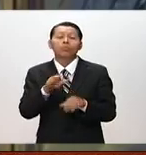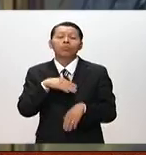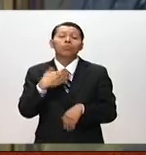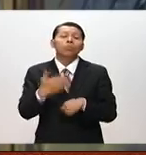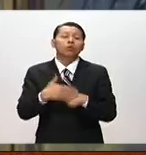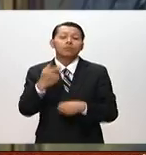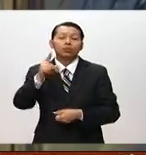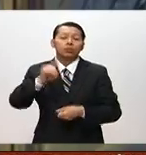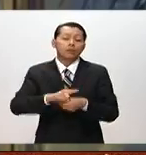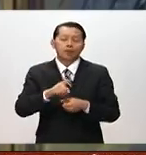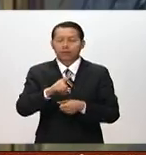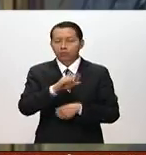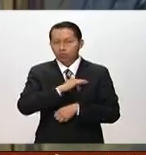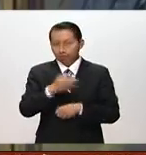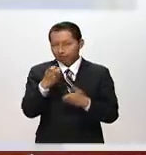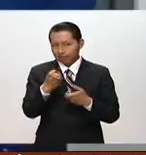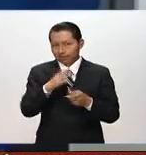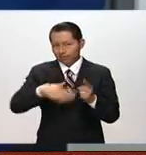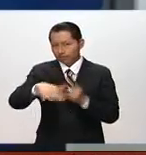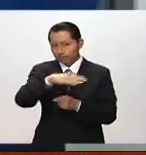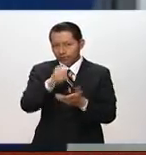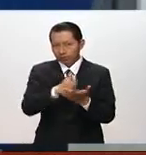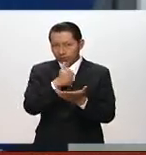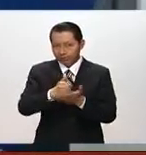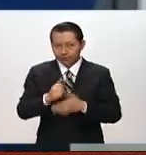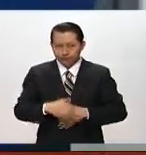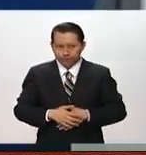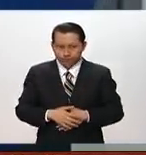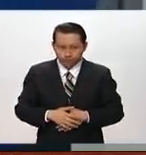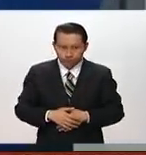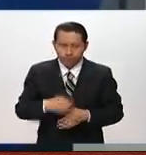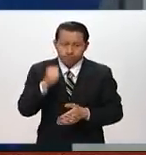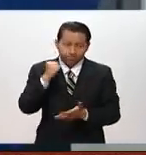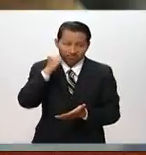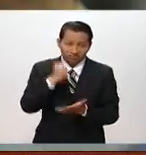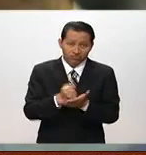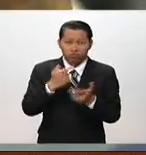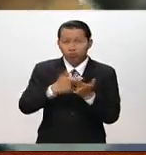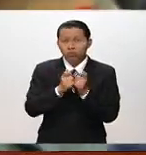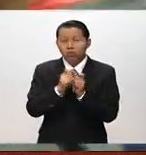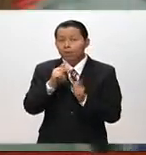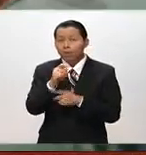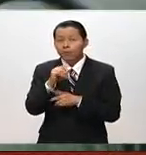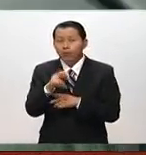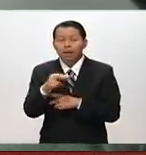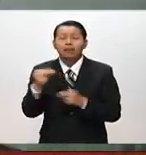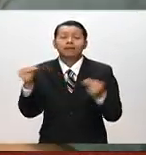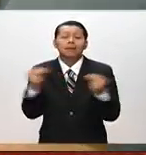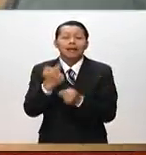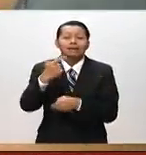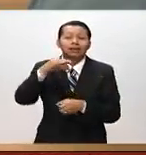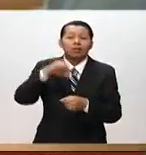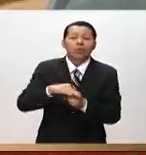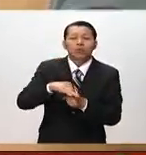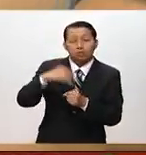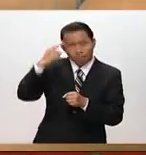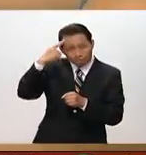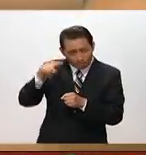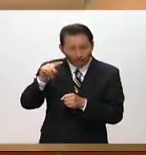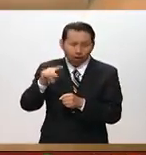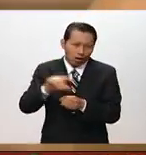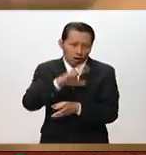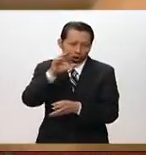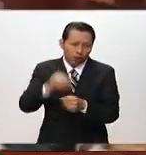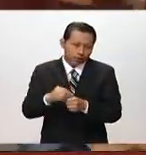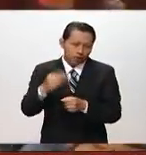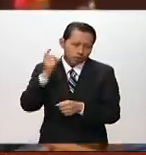días esas condiciones de Ciudadanos. De ser aprobadas, el Partido Popular necesitaría 7 votos más para obtener la mayoría absoluta en el